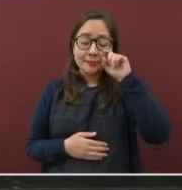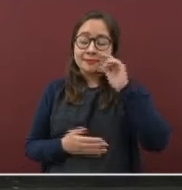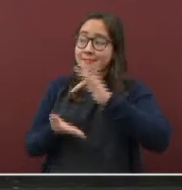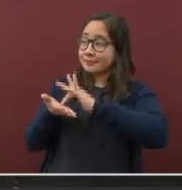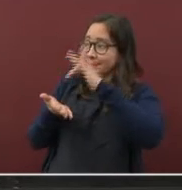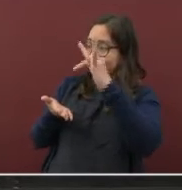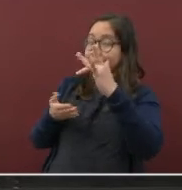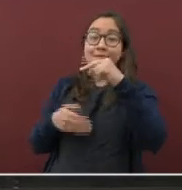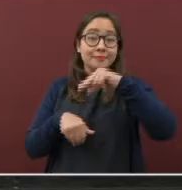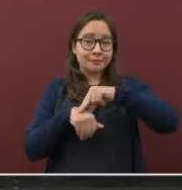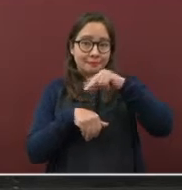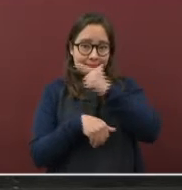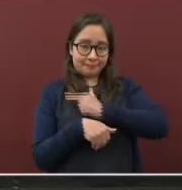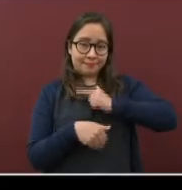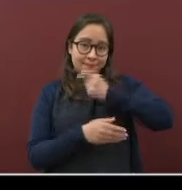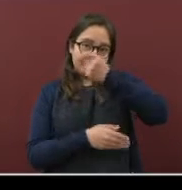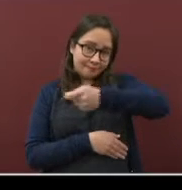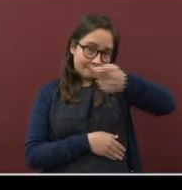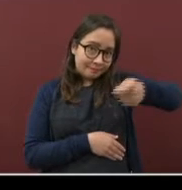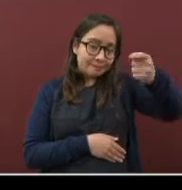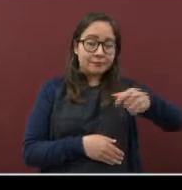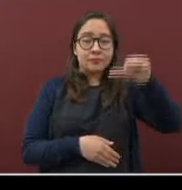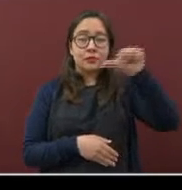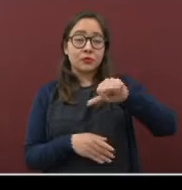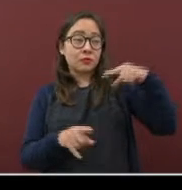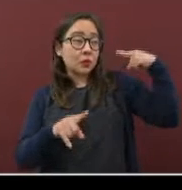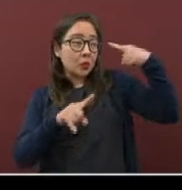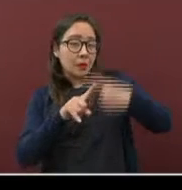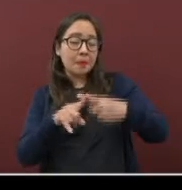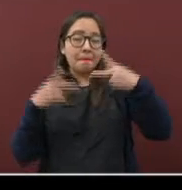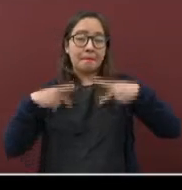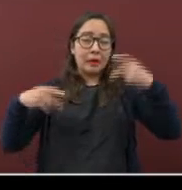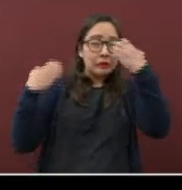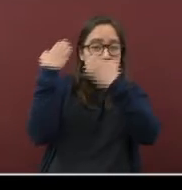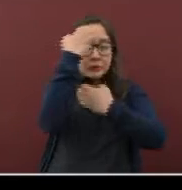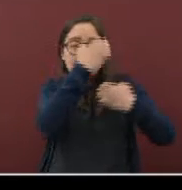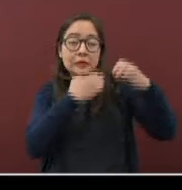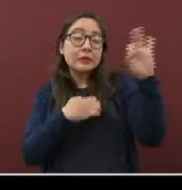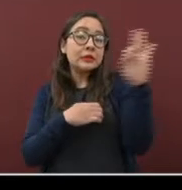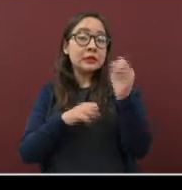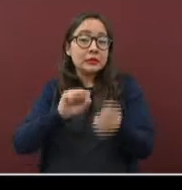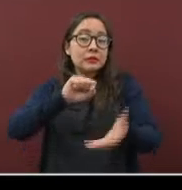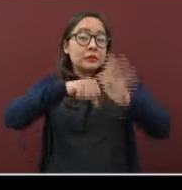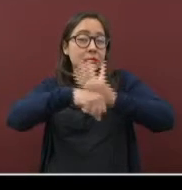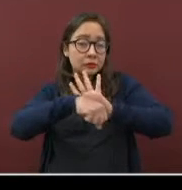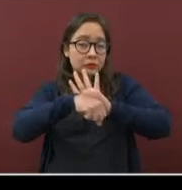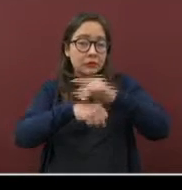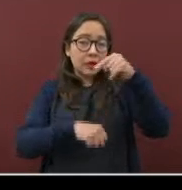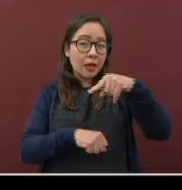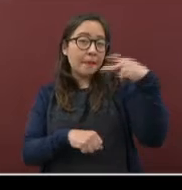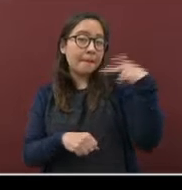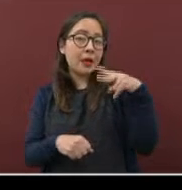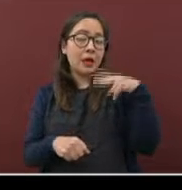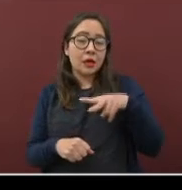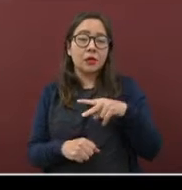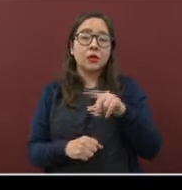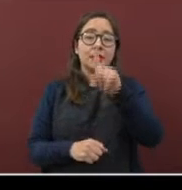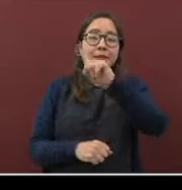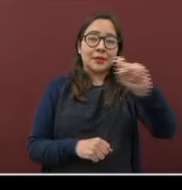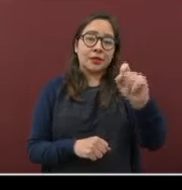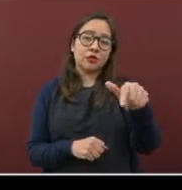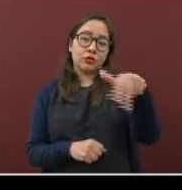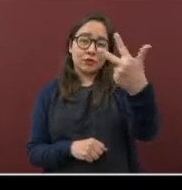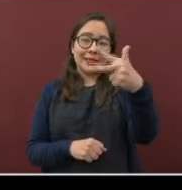saludarles hasta hoy los casos estudiados con diagnóstico probable de kobe 19 en el estado son 113